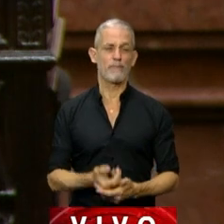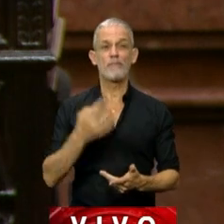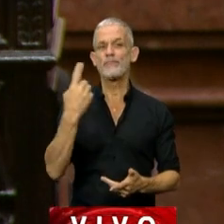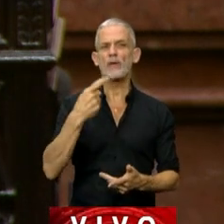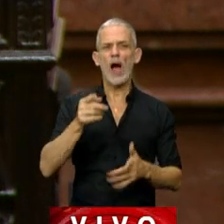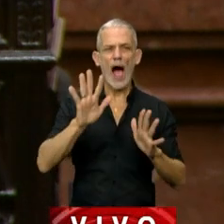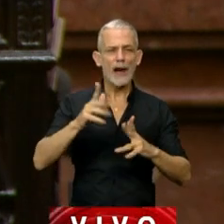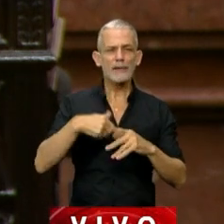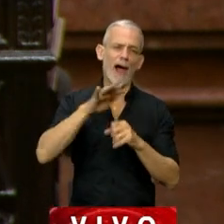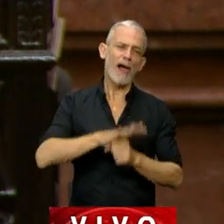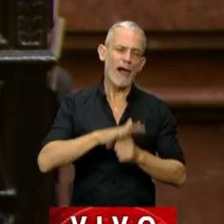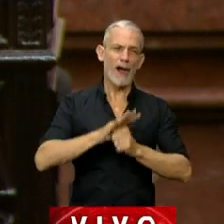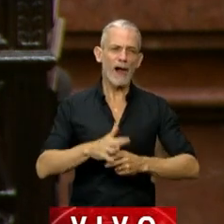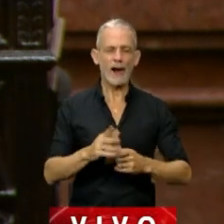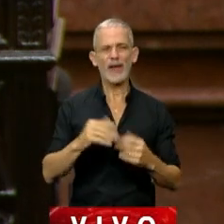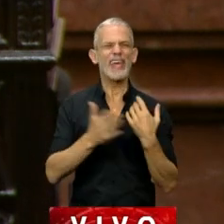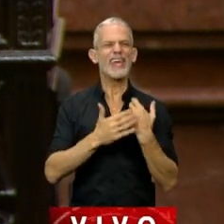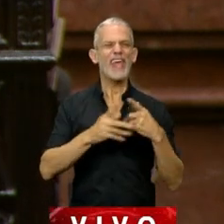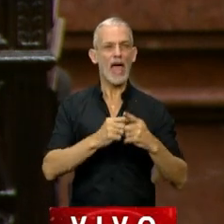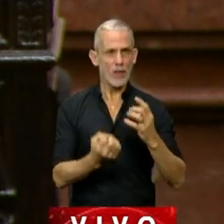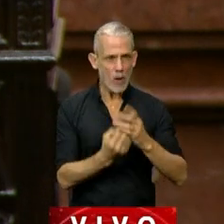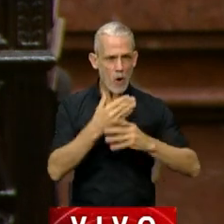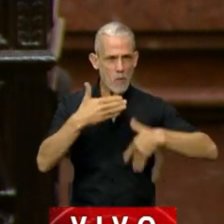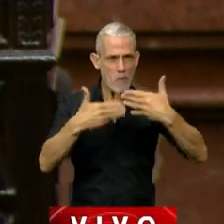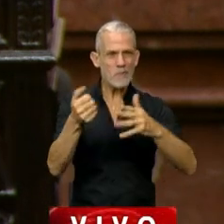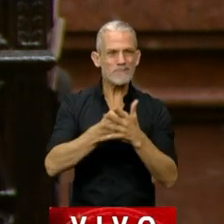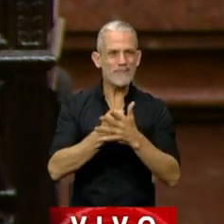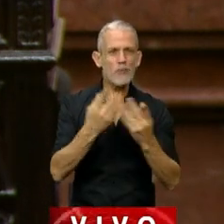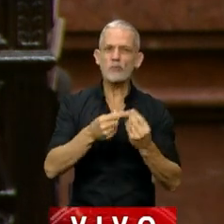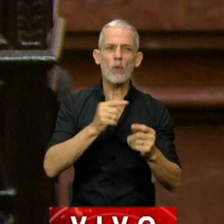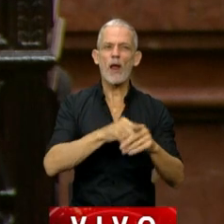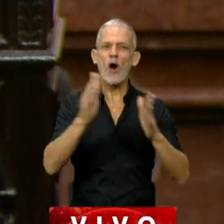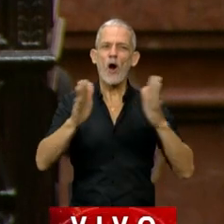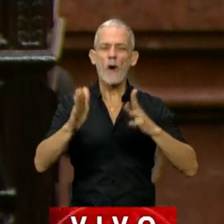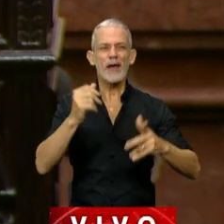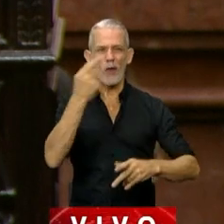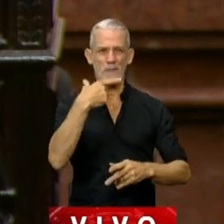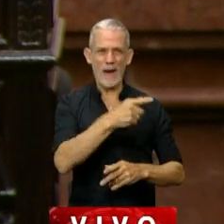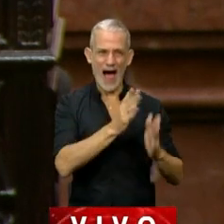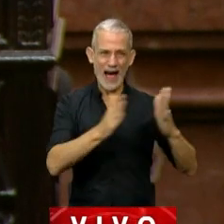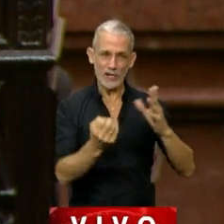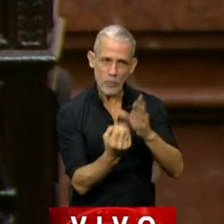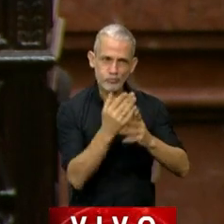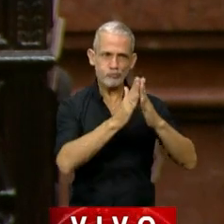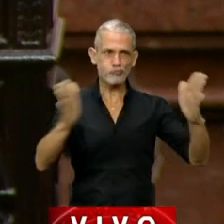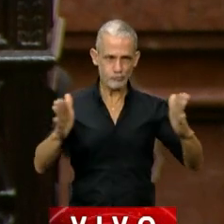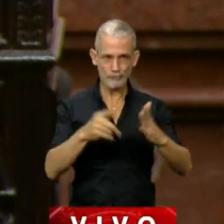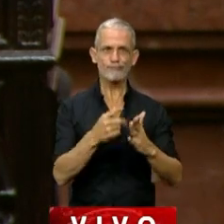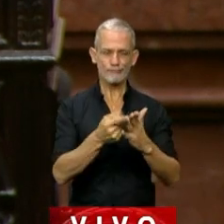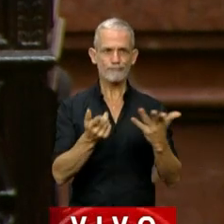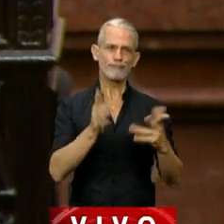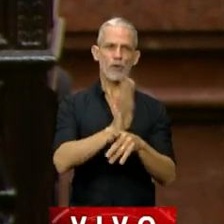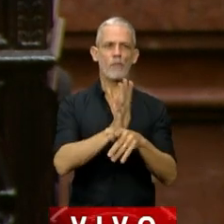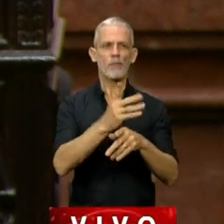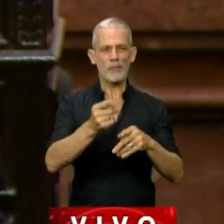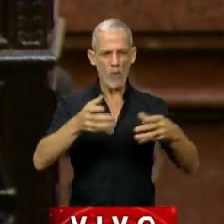no van a poder acallar esa nueva izquierda que emergió con mucha fuerza justamente durante el gobierno de Macri, que se transformó en los Cayetanos y